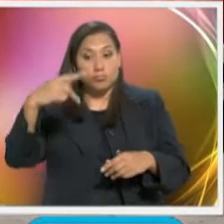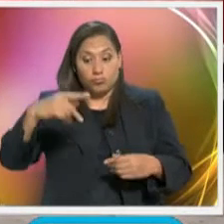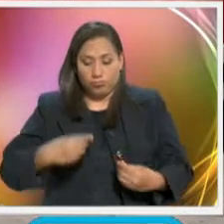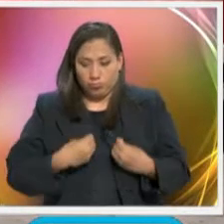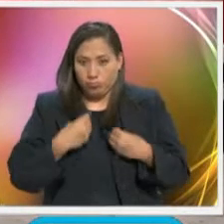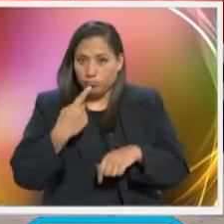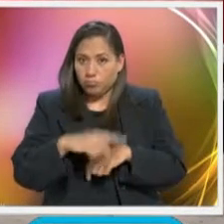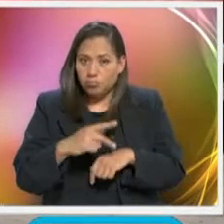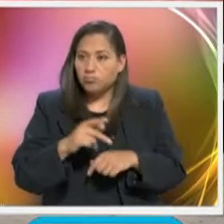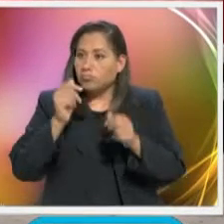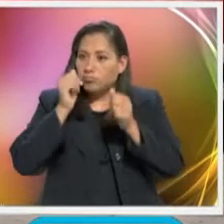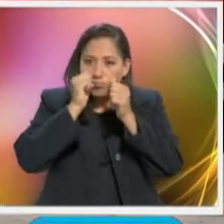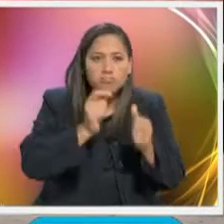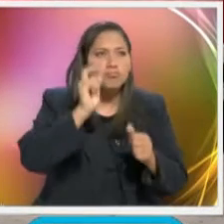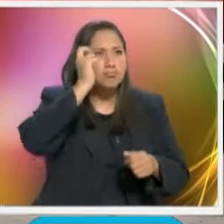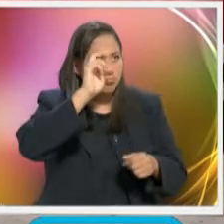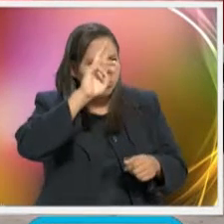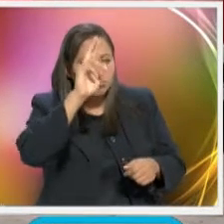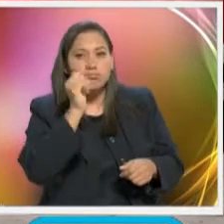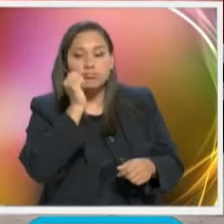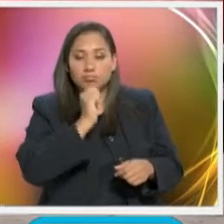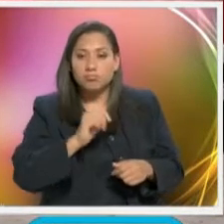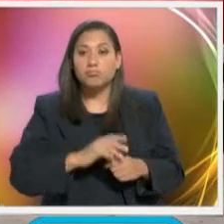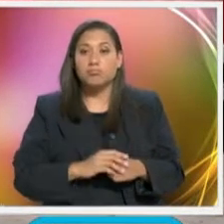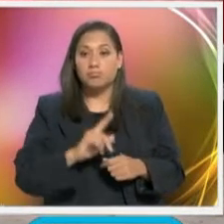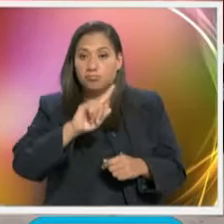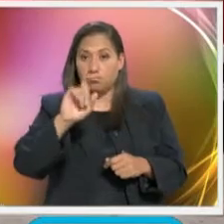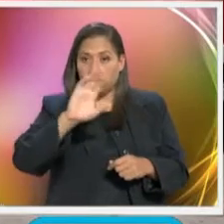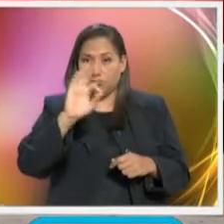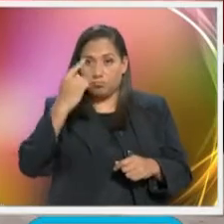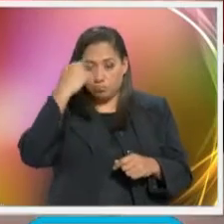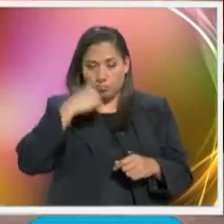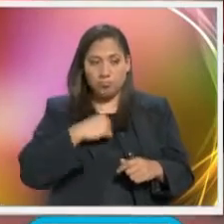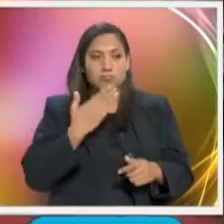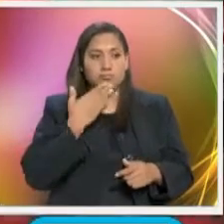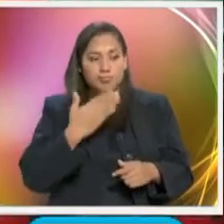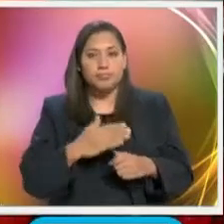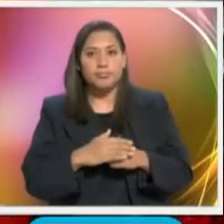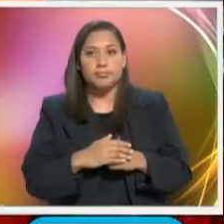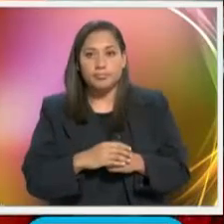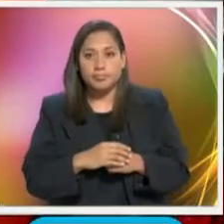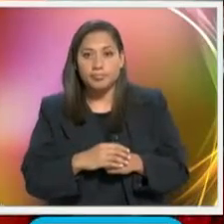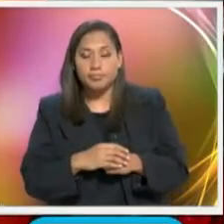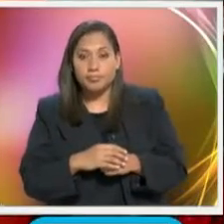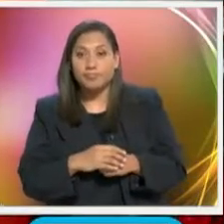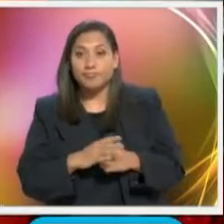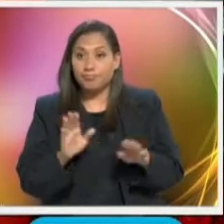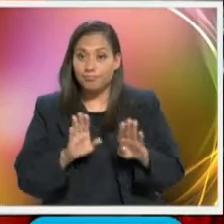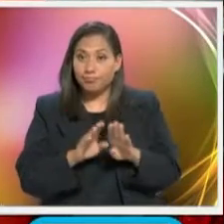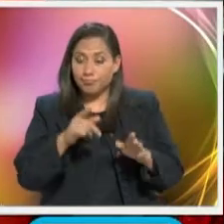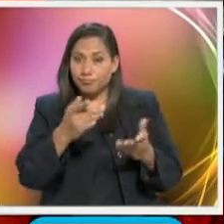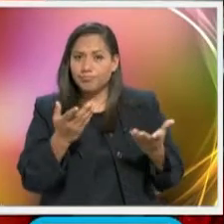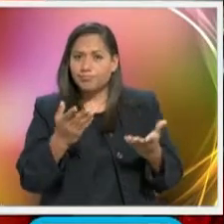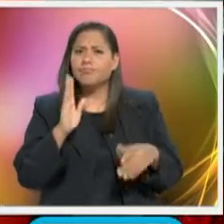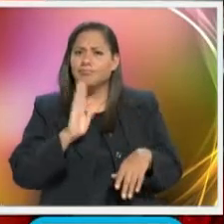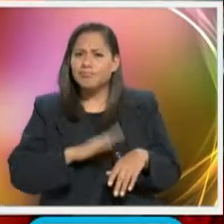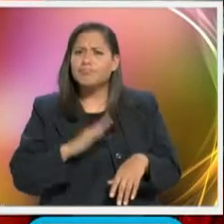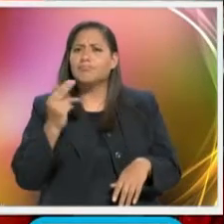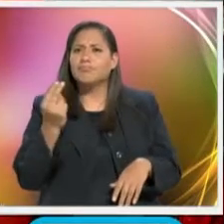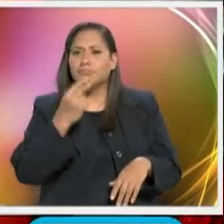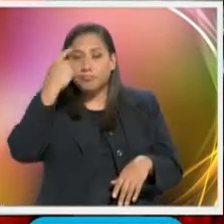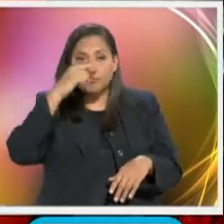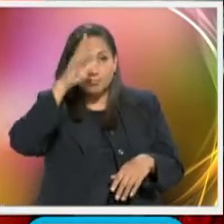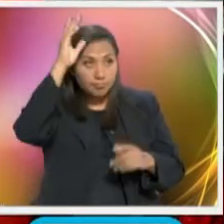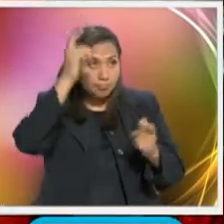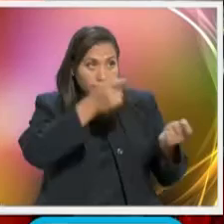vida para Servicio, que siempre, para 100%. que tú estés bien, ¿no? Claro. Entonces, Esa pues, vocación de servicio, ¿qué se necesita para ser bombero?